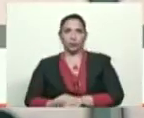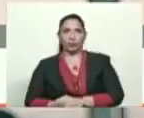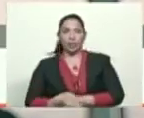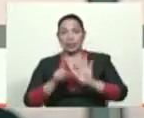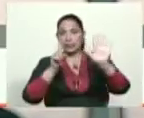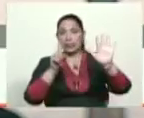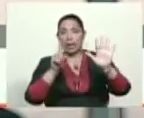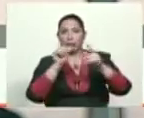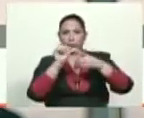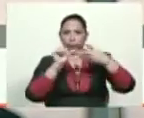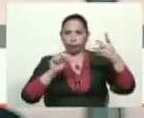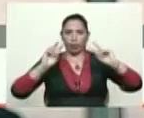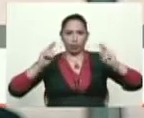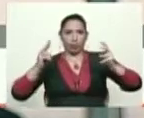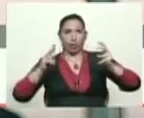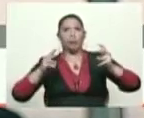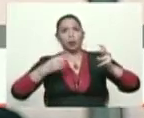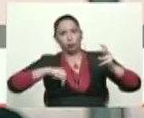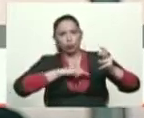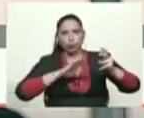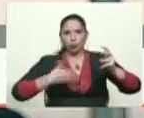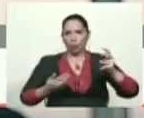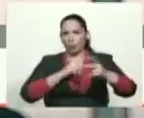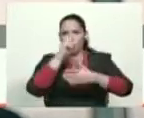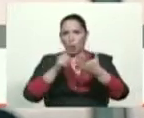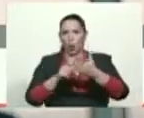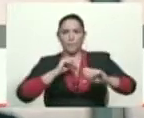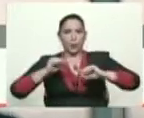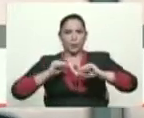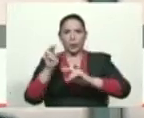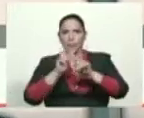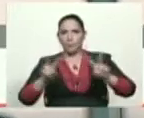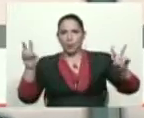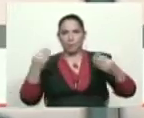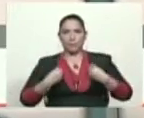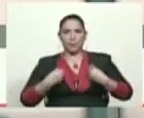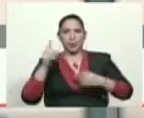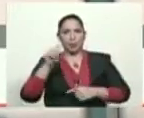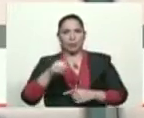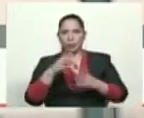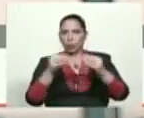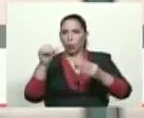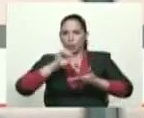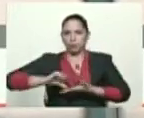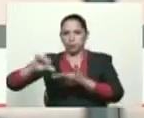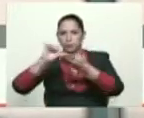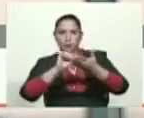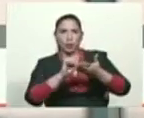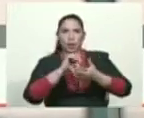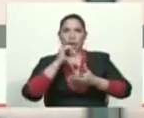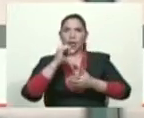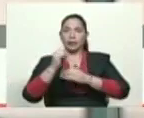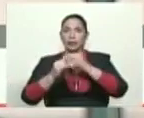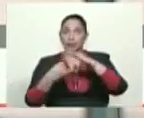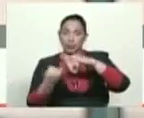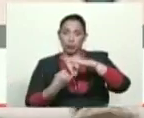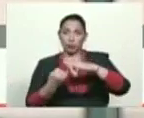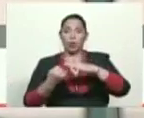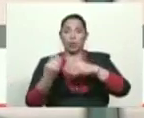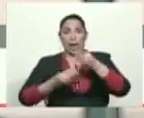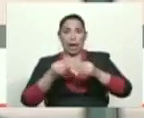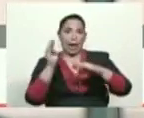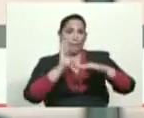podamos nosotros completarlo juntamente con el movimiento por la paz y la vida y todas las instituciones que hacen prevención en el país para